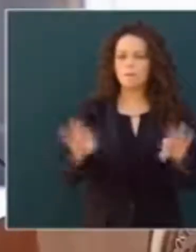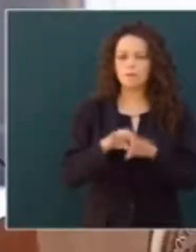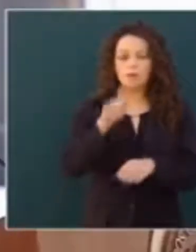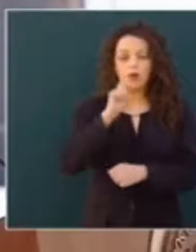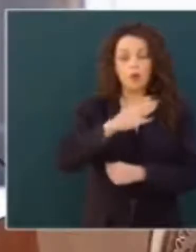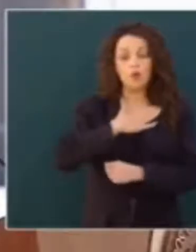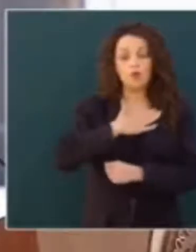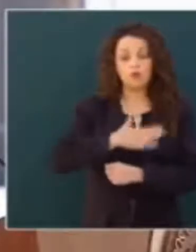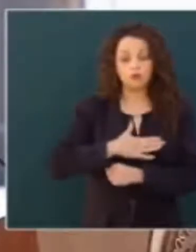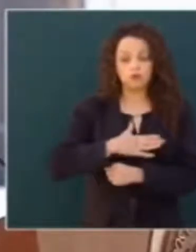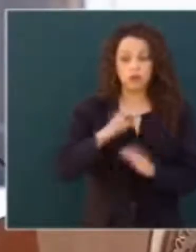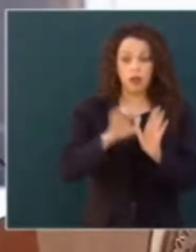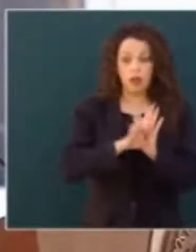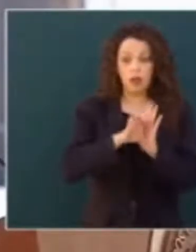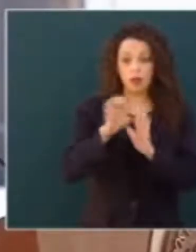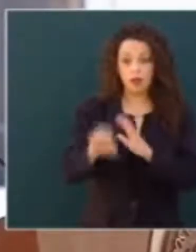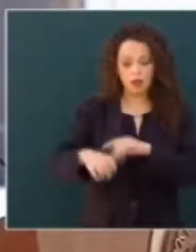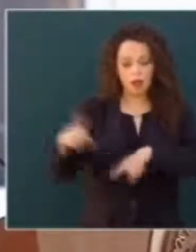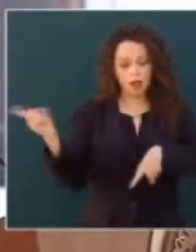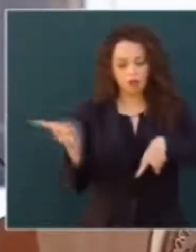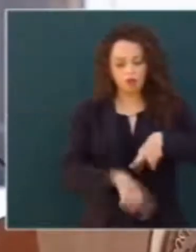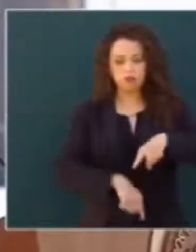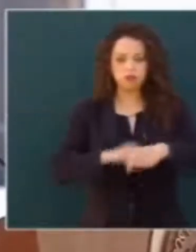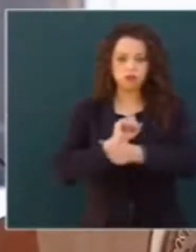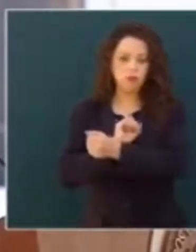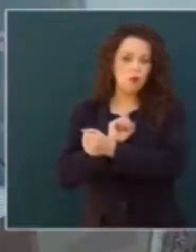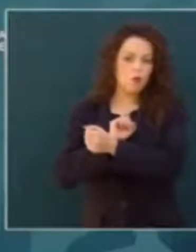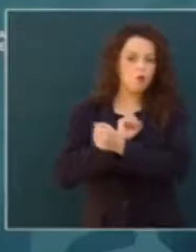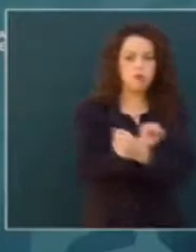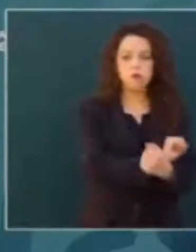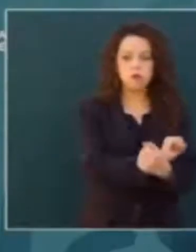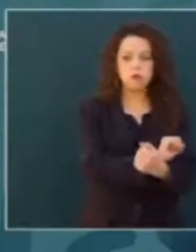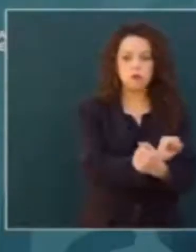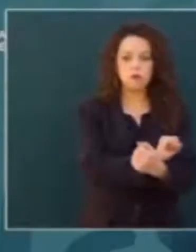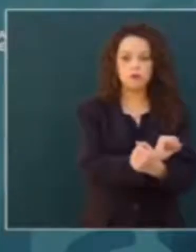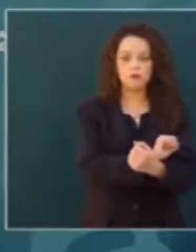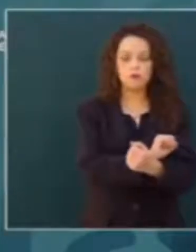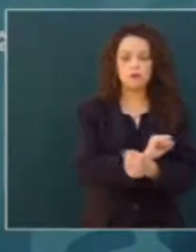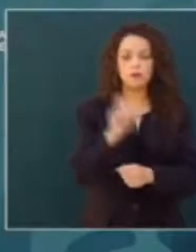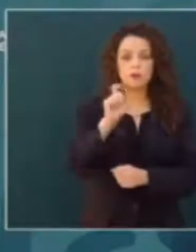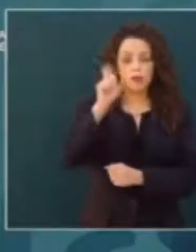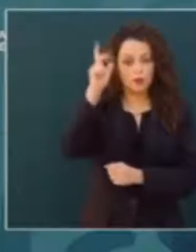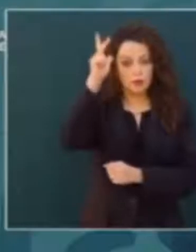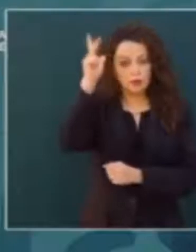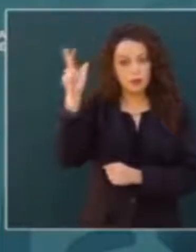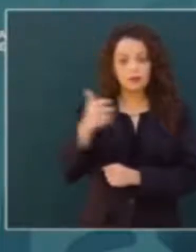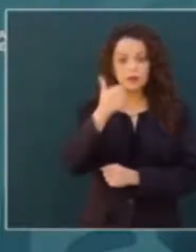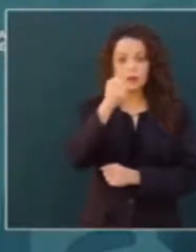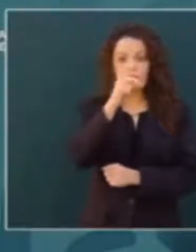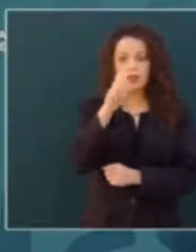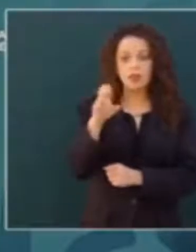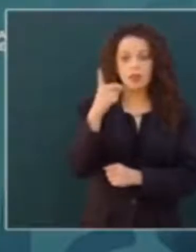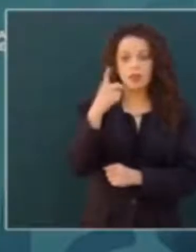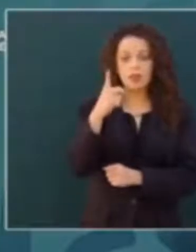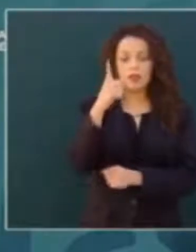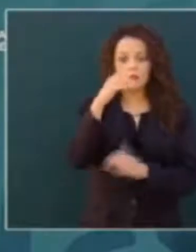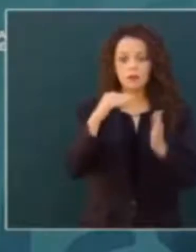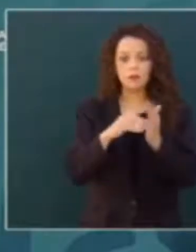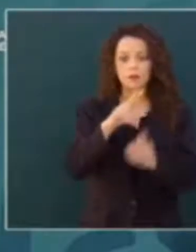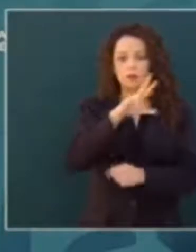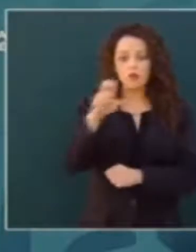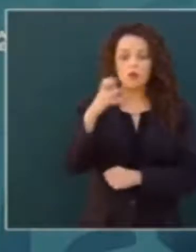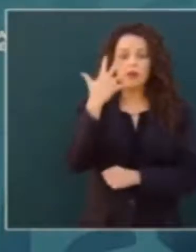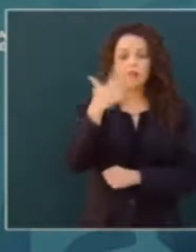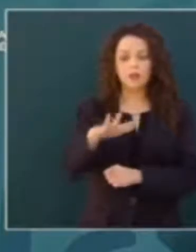de la esclavitud decretada por Hidalgo el 6 de diciembre de 1810 en Guadalajara,